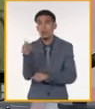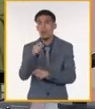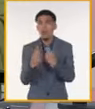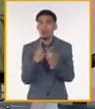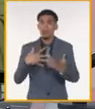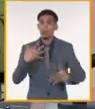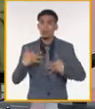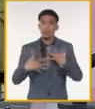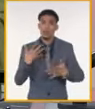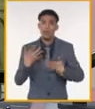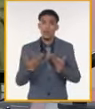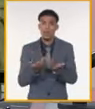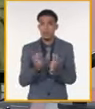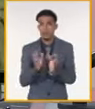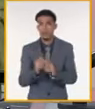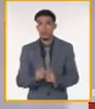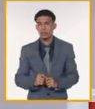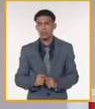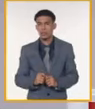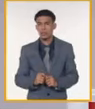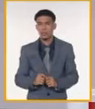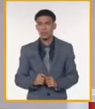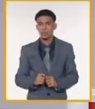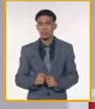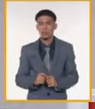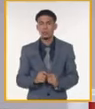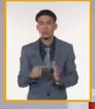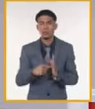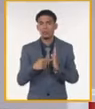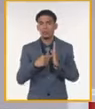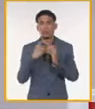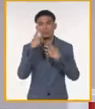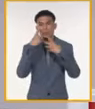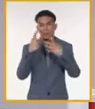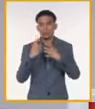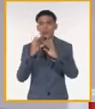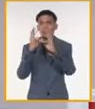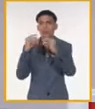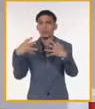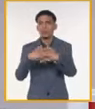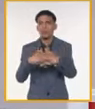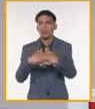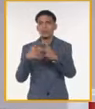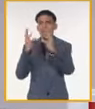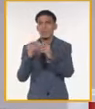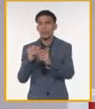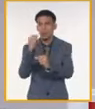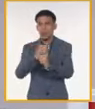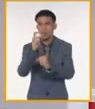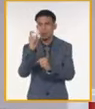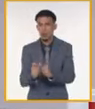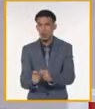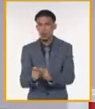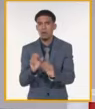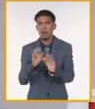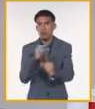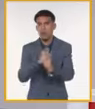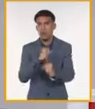permitiendo hasta este minuto no es así acotaciones concretas por ejemplo con relación a la cantidad de trabajadores con relación al alcance de las actividad